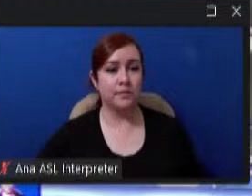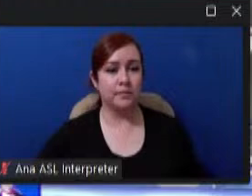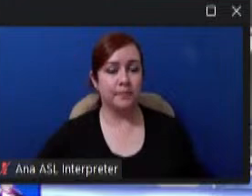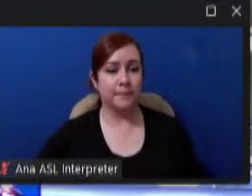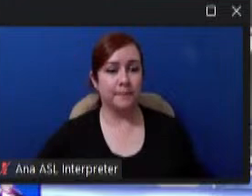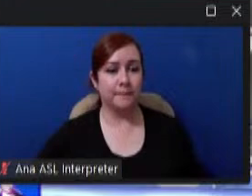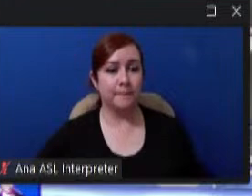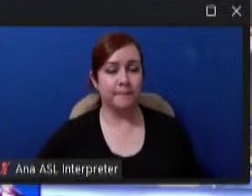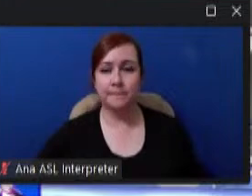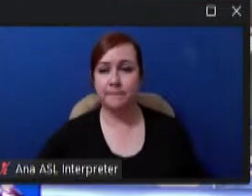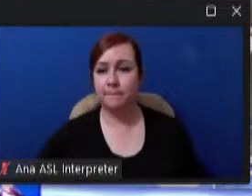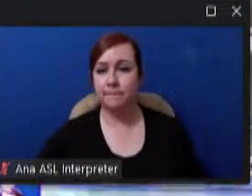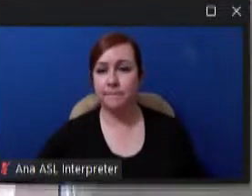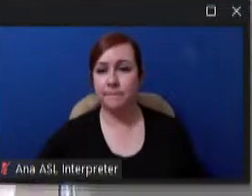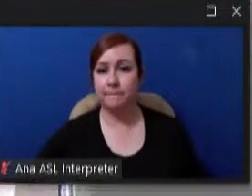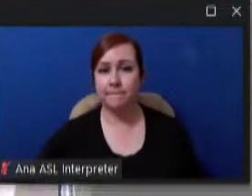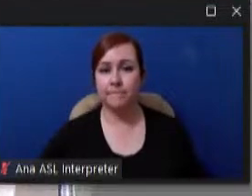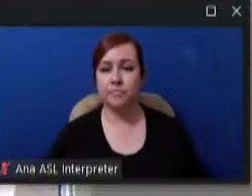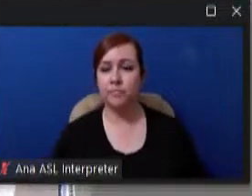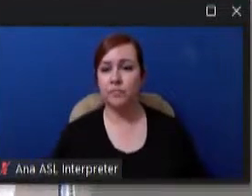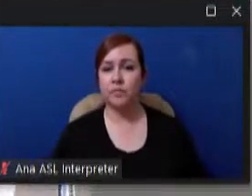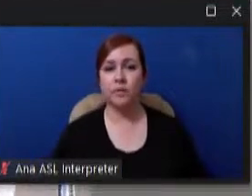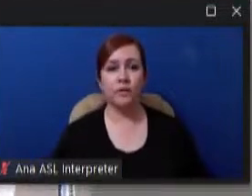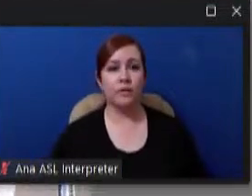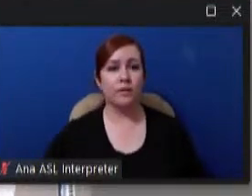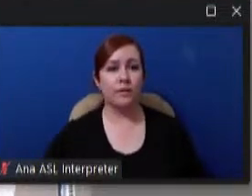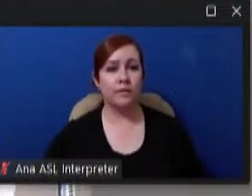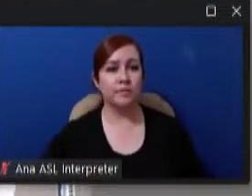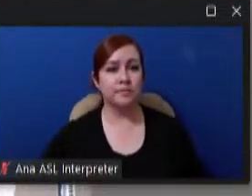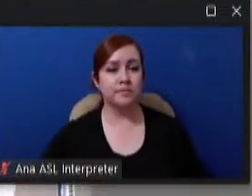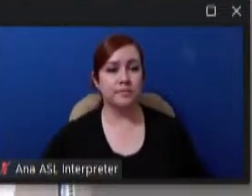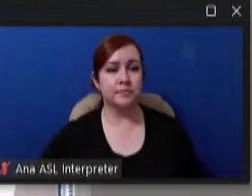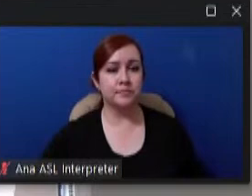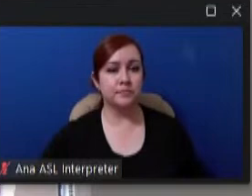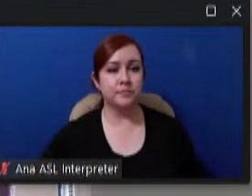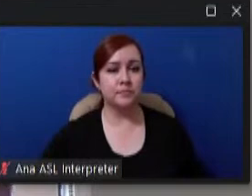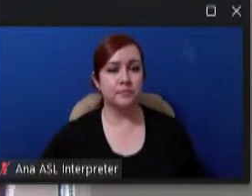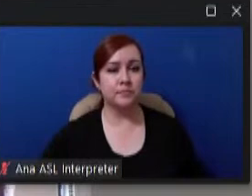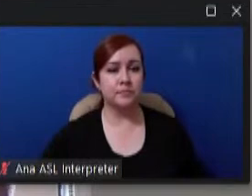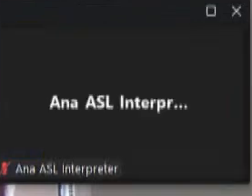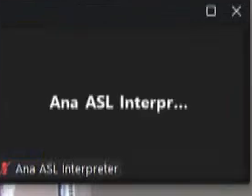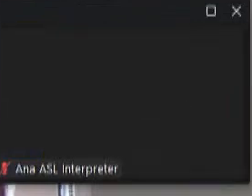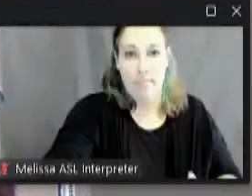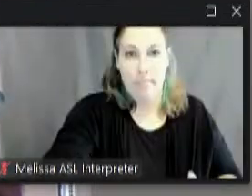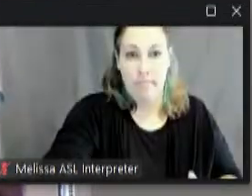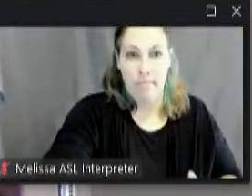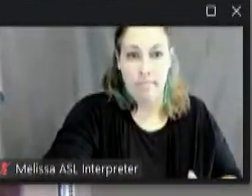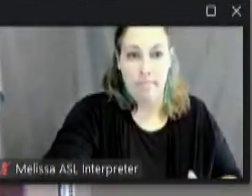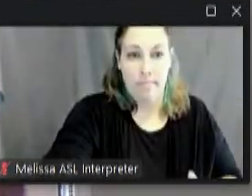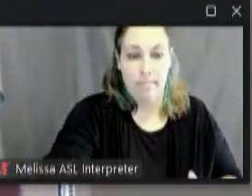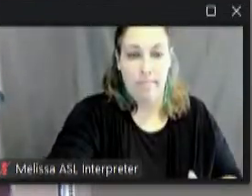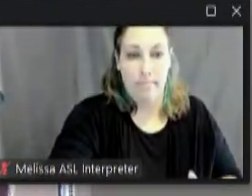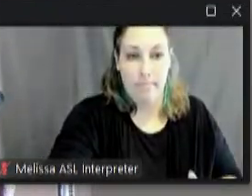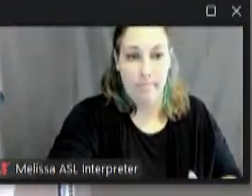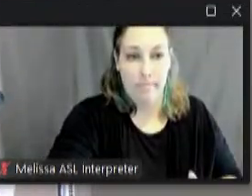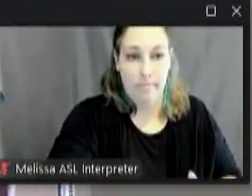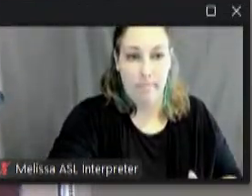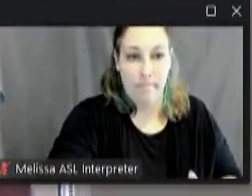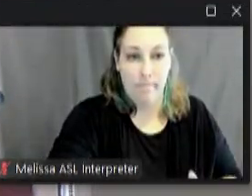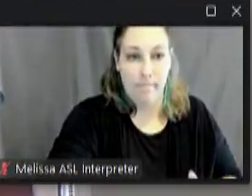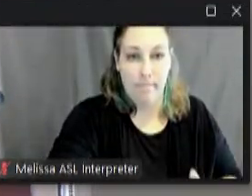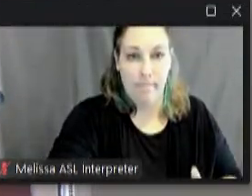de infraestructura y servicios de salud para garantizar la accesibilidad y adecuación para las niñas y mujeres